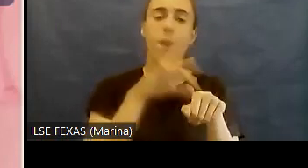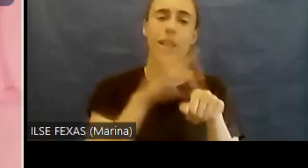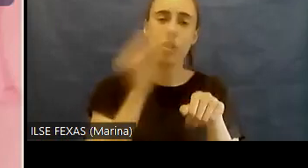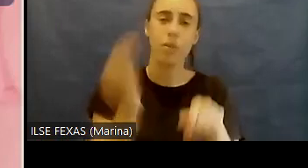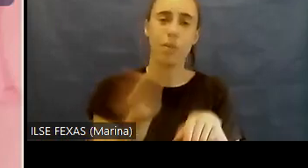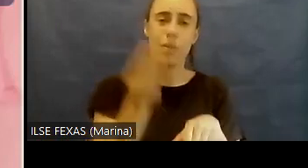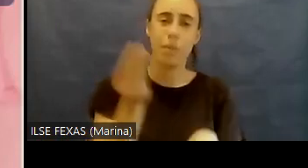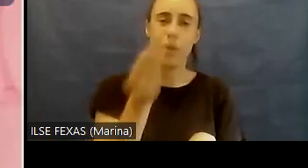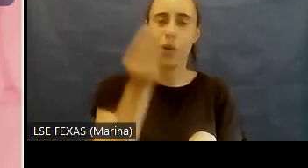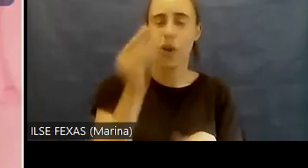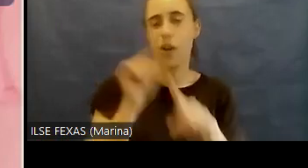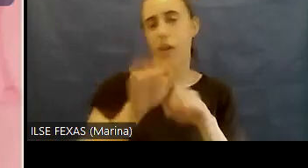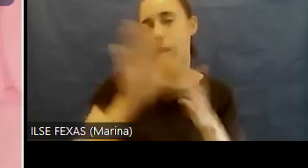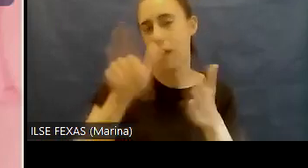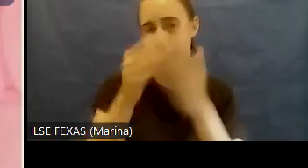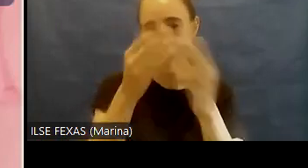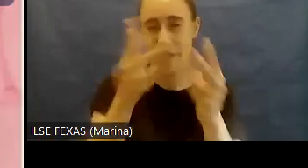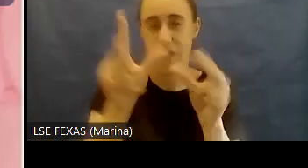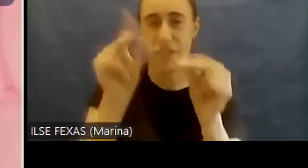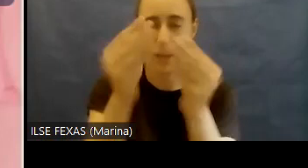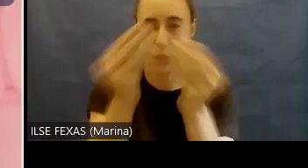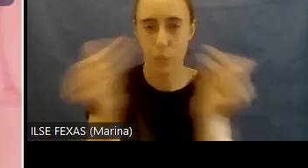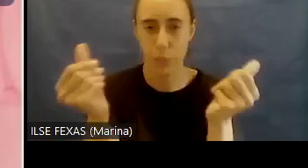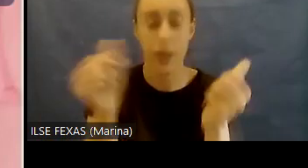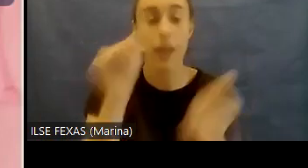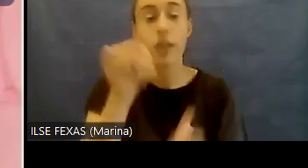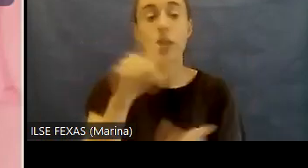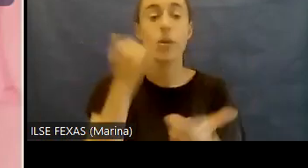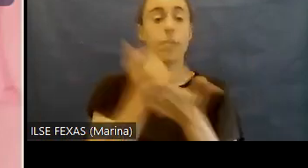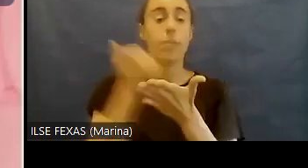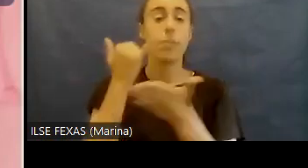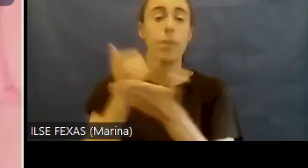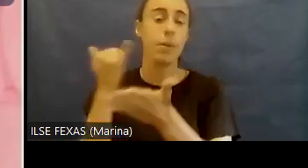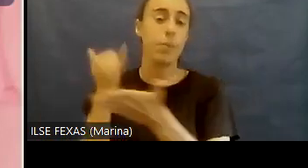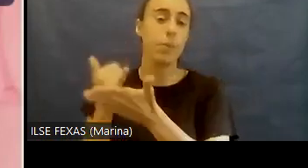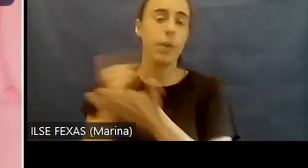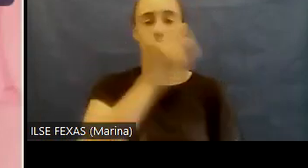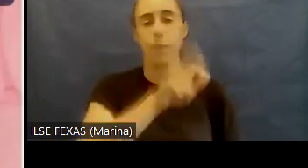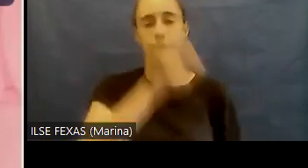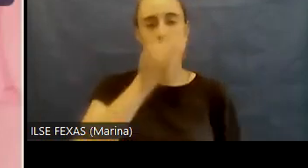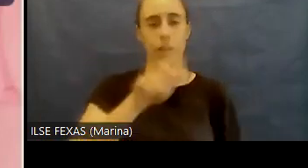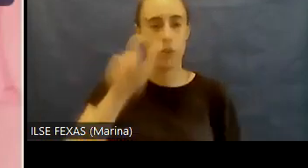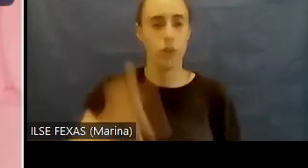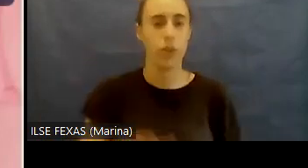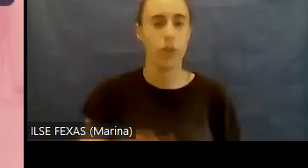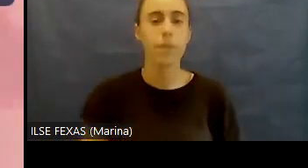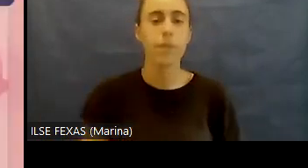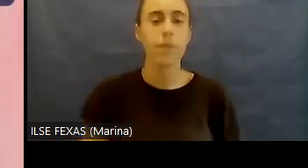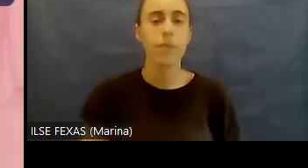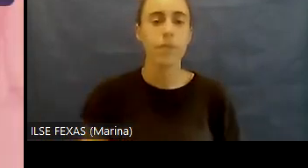que desaparezca. Aquí lo que veis son ensayos clínicos realizados con personas, como os